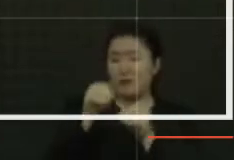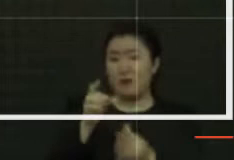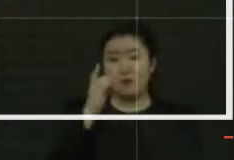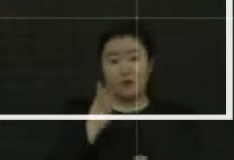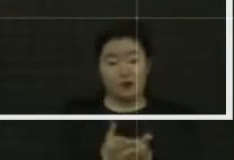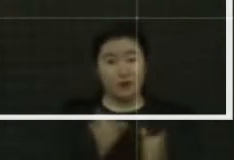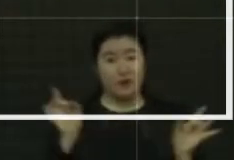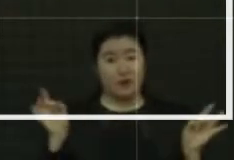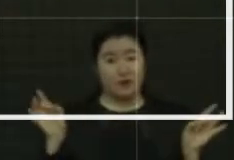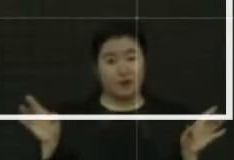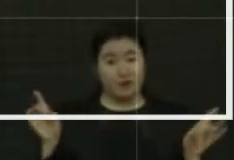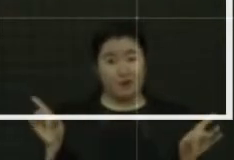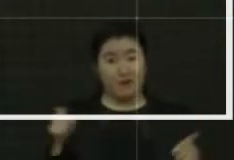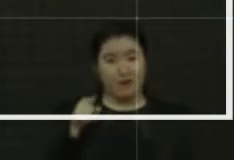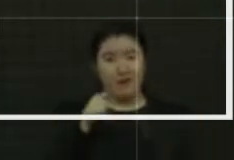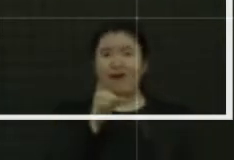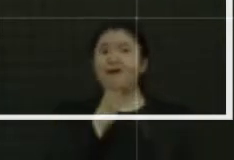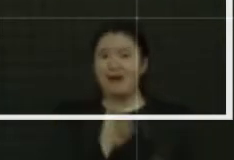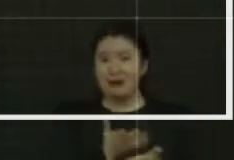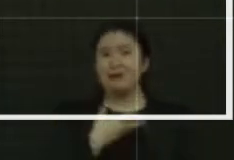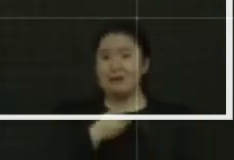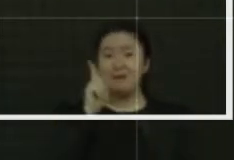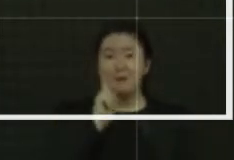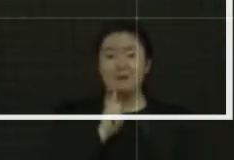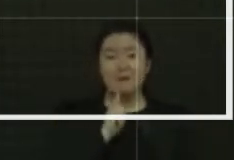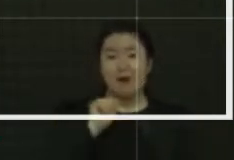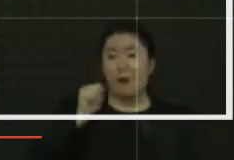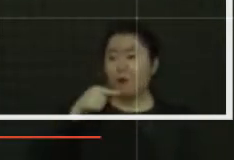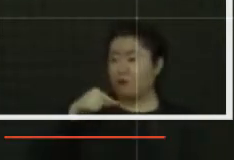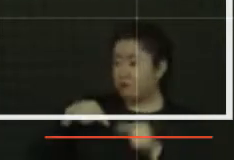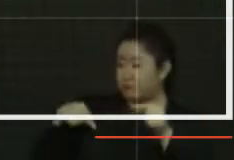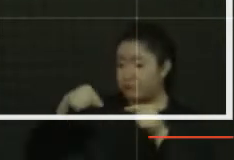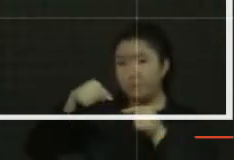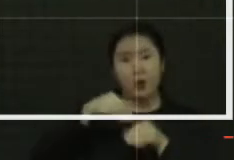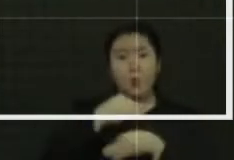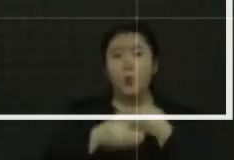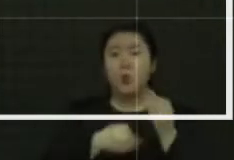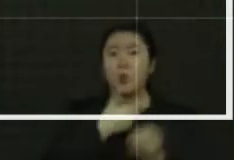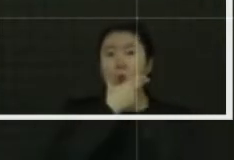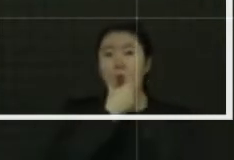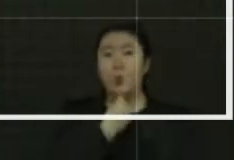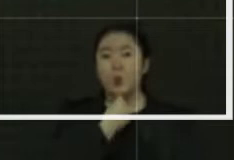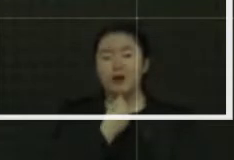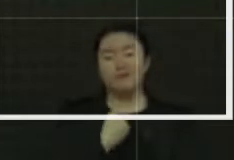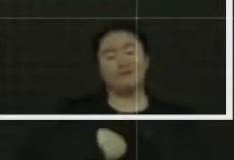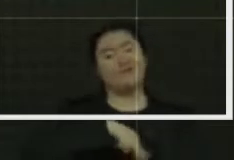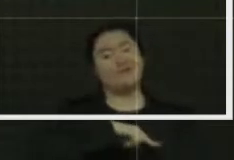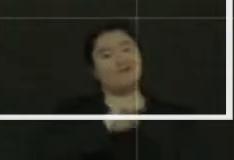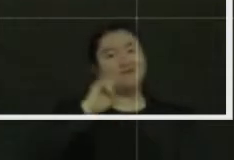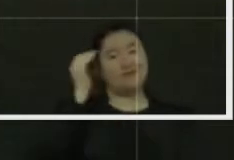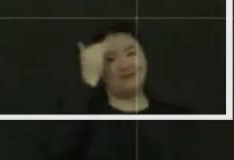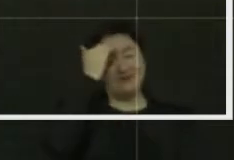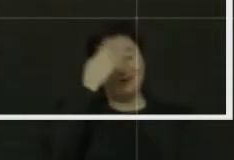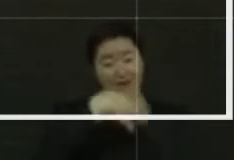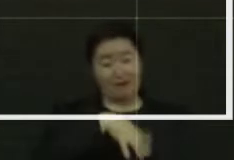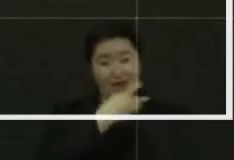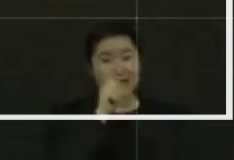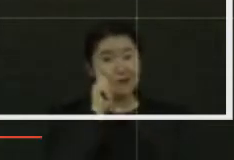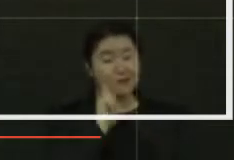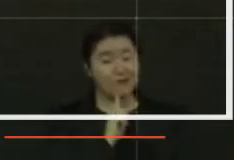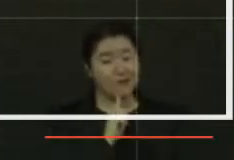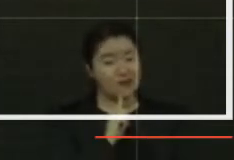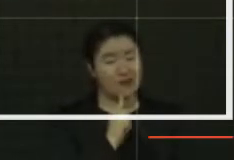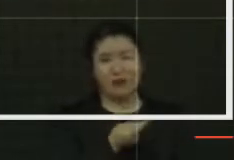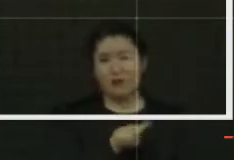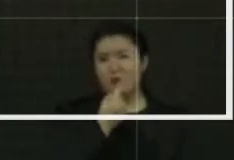la Independencia. Y decidimos hacer el reconocimiento a 14 mujeres, una de ellas a la mujer anónima